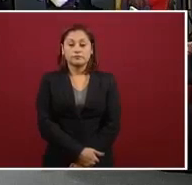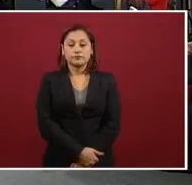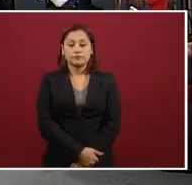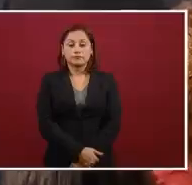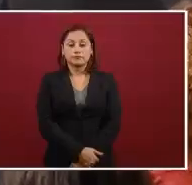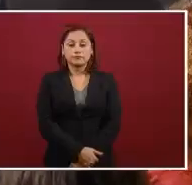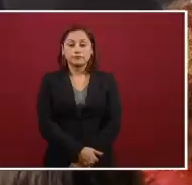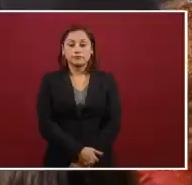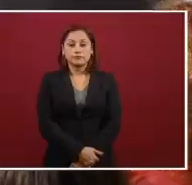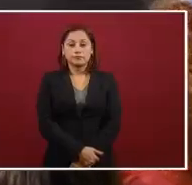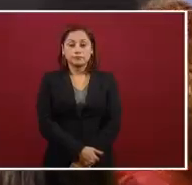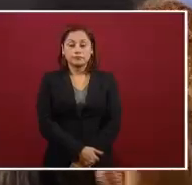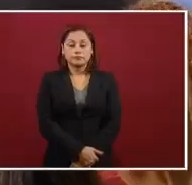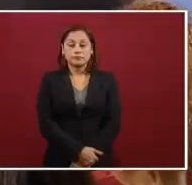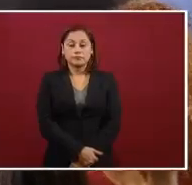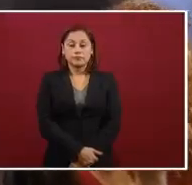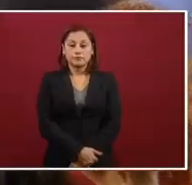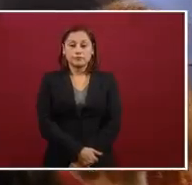Bueno, ya es